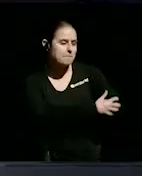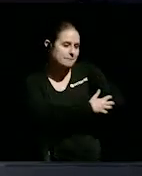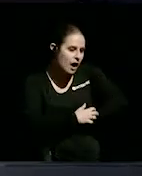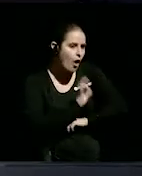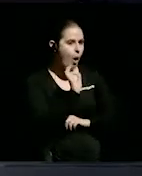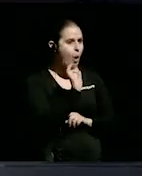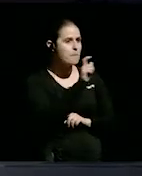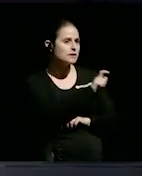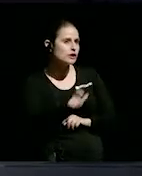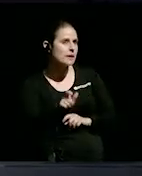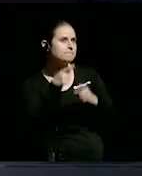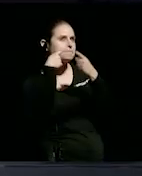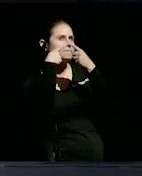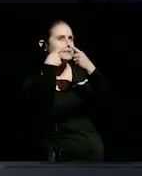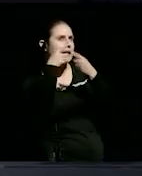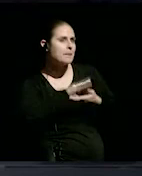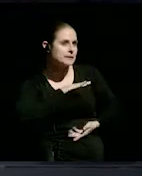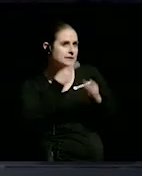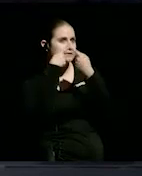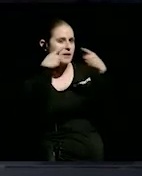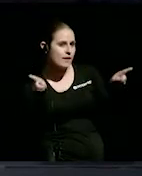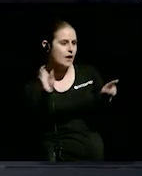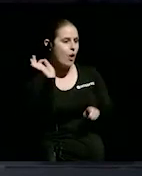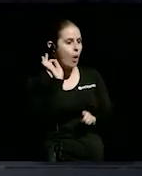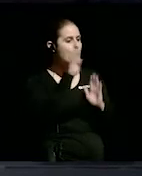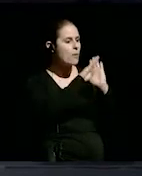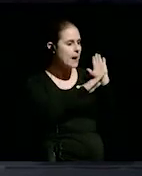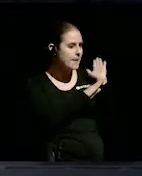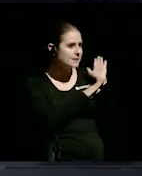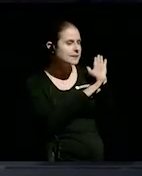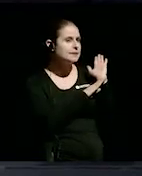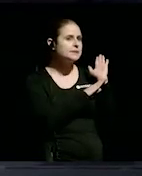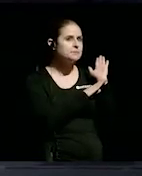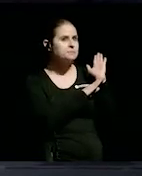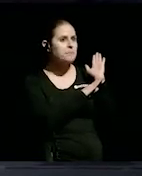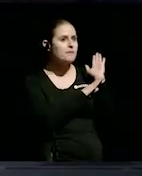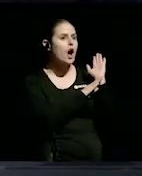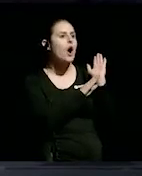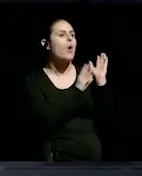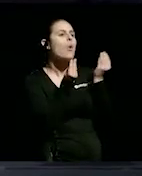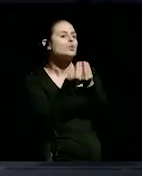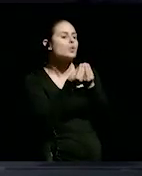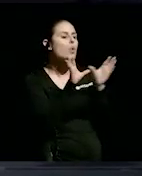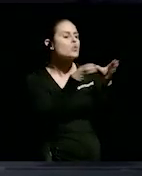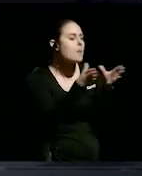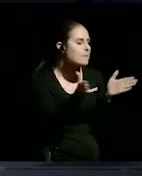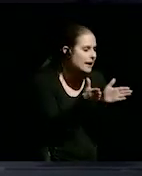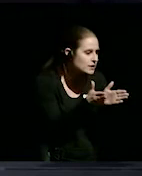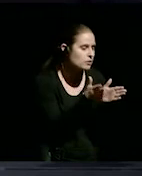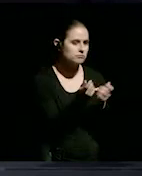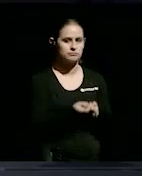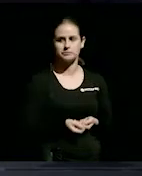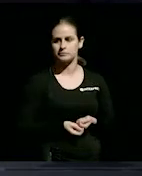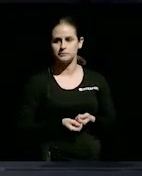personas diferentes. Y uno de los líderes intenta hacer un programa de mentorazgo, de formación con grupos pequeños. Y mi